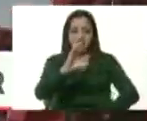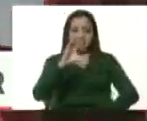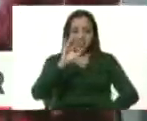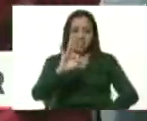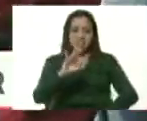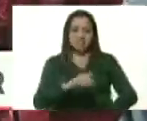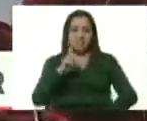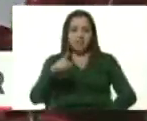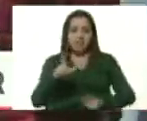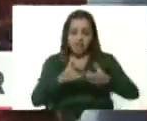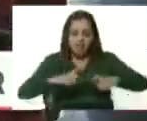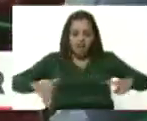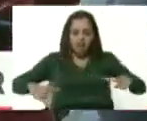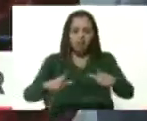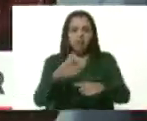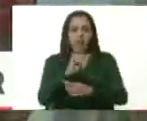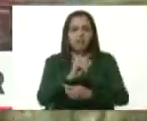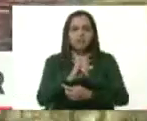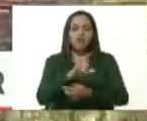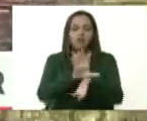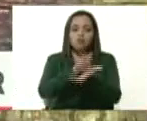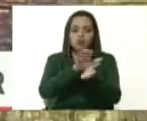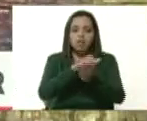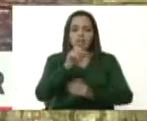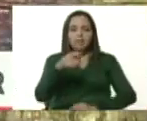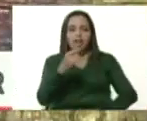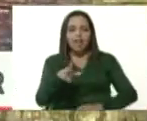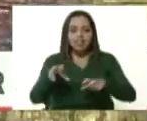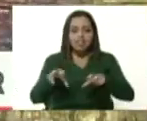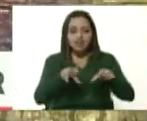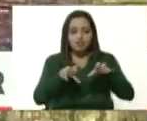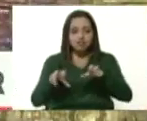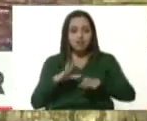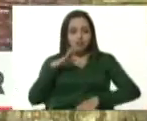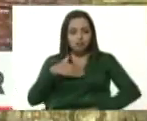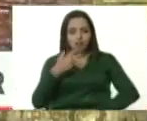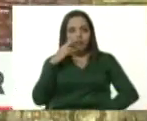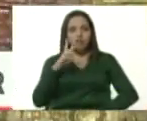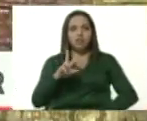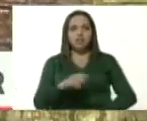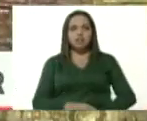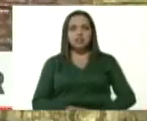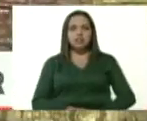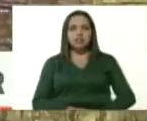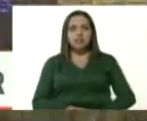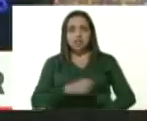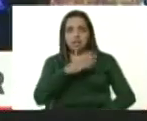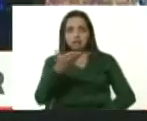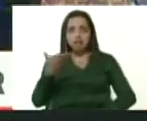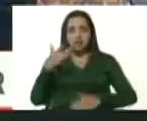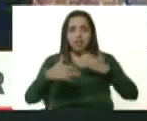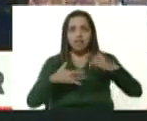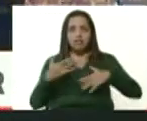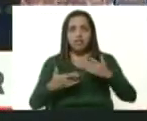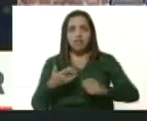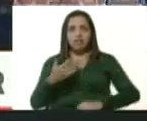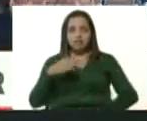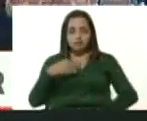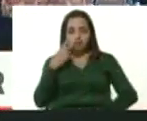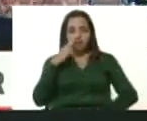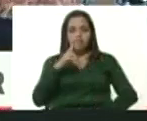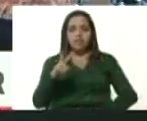con cachamas, los dinosaurios que también ustedes van a poder observar durante este recorrido que realiza el